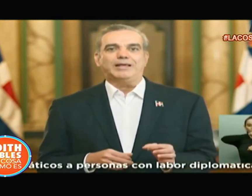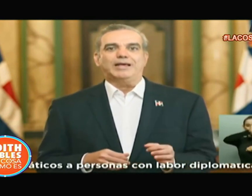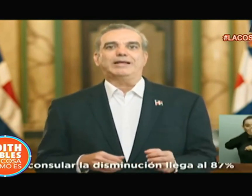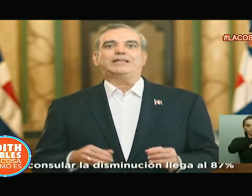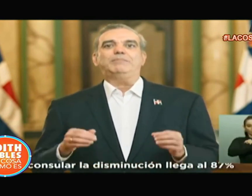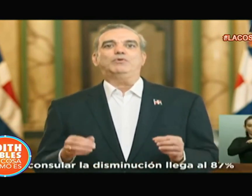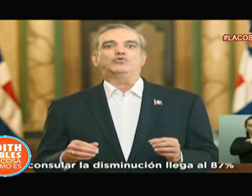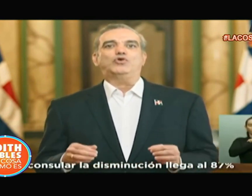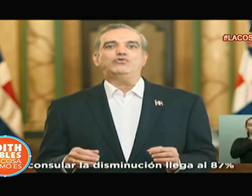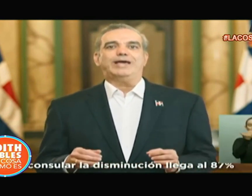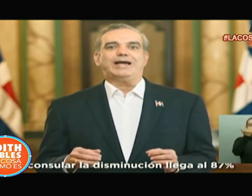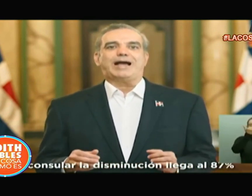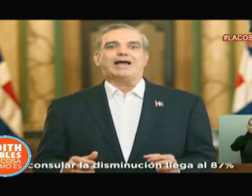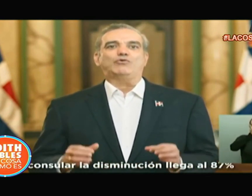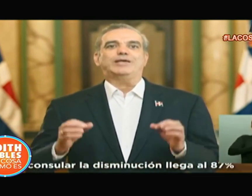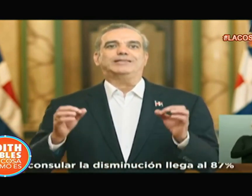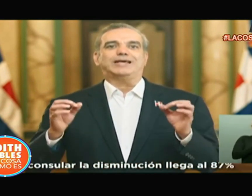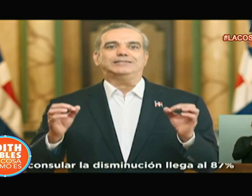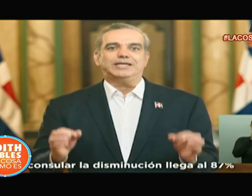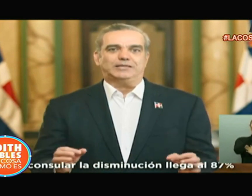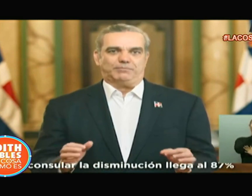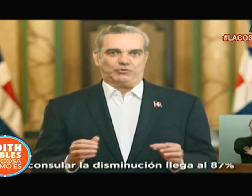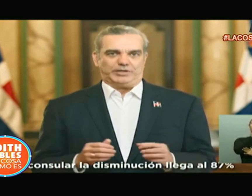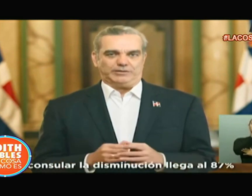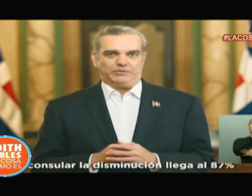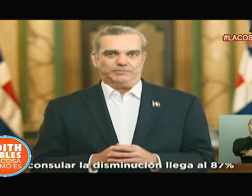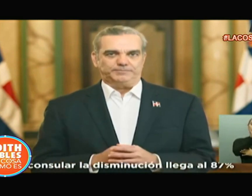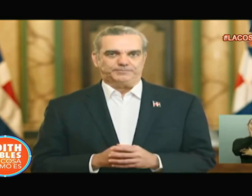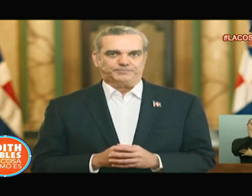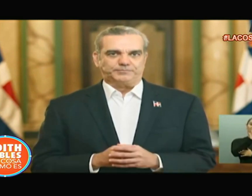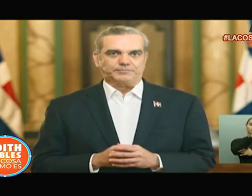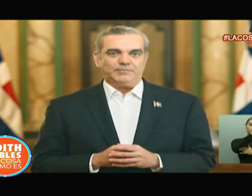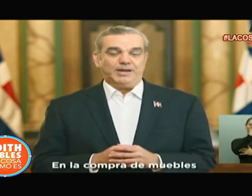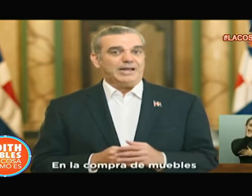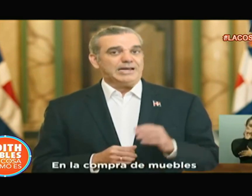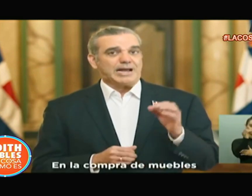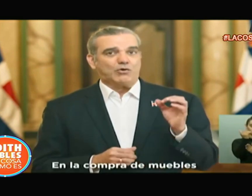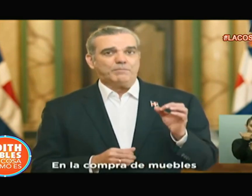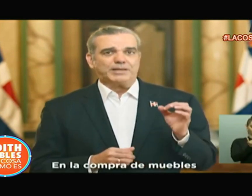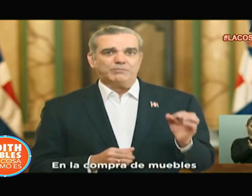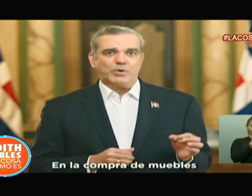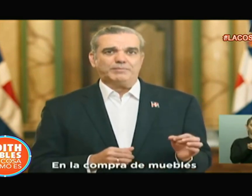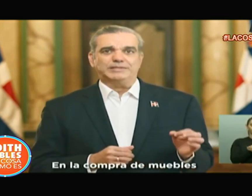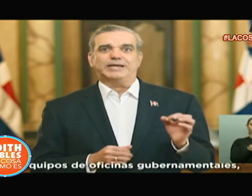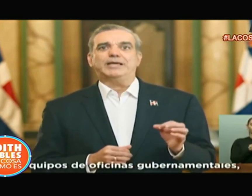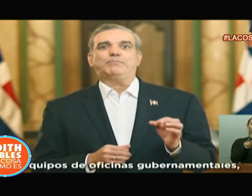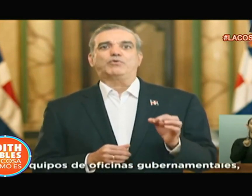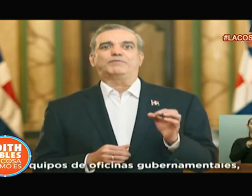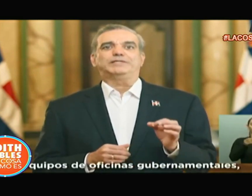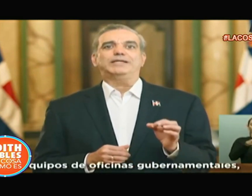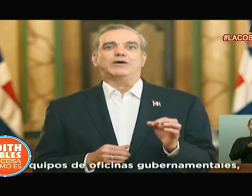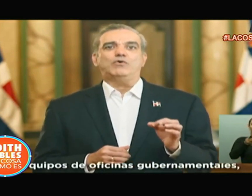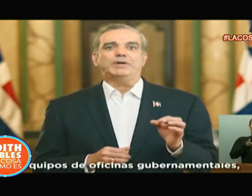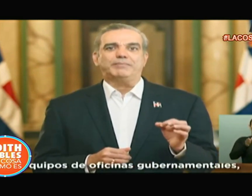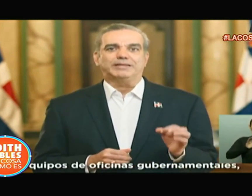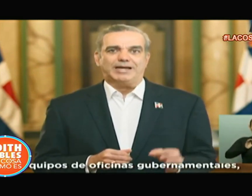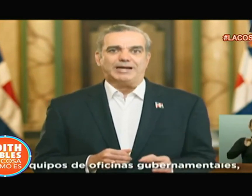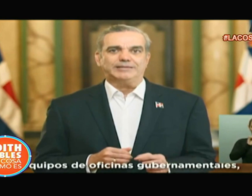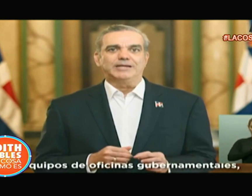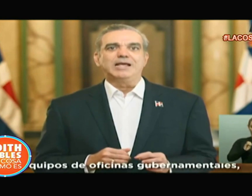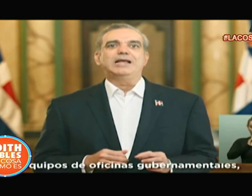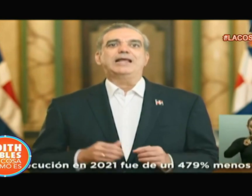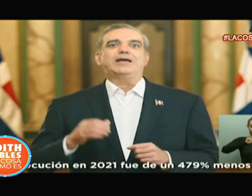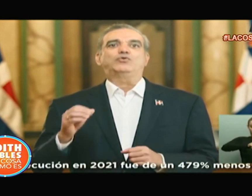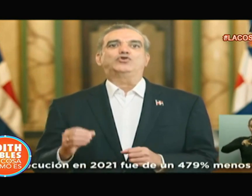la disminución llega al 87 por ciento en la compra de muebles y equipos de oficinas gubernamentales